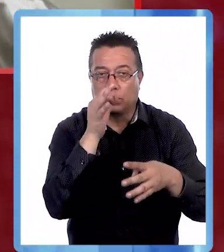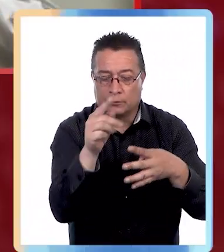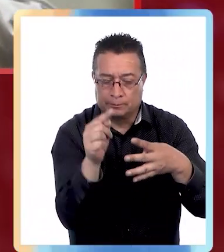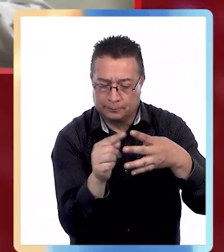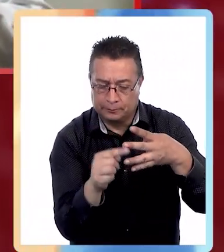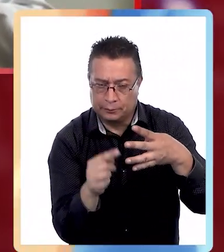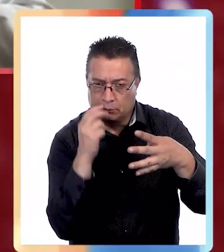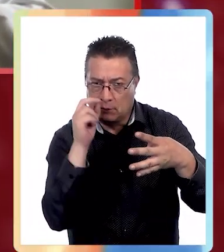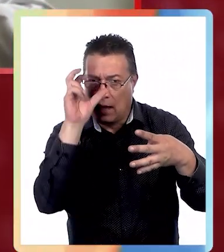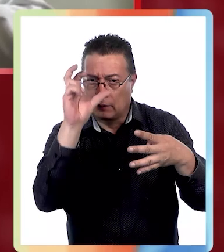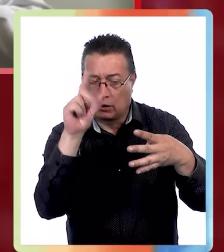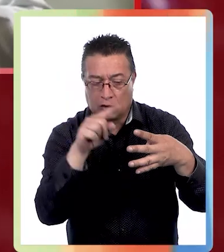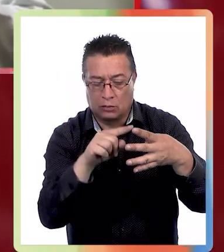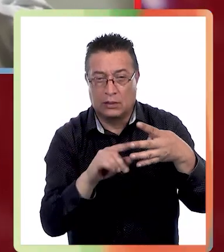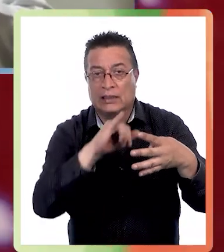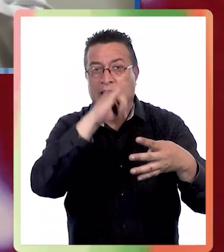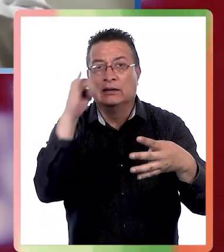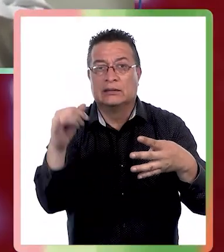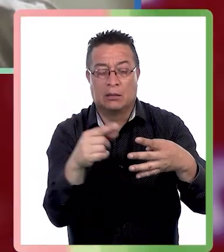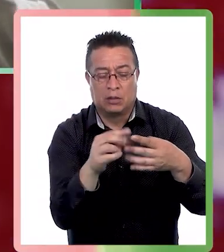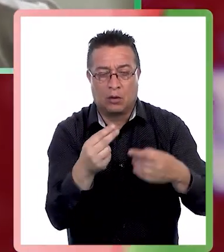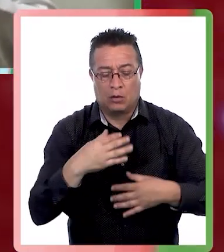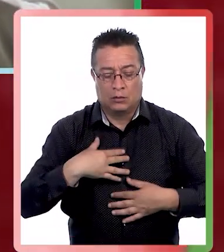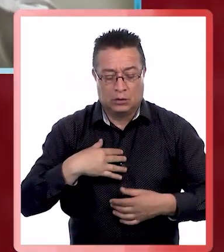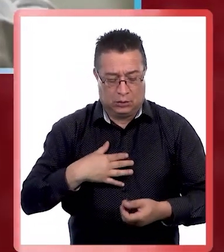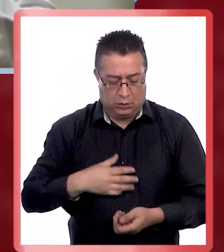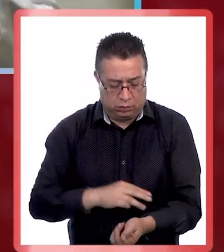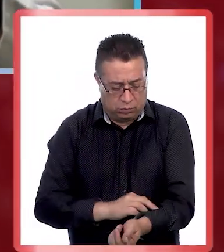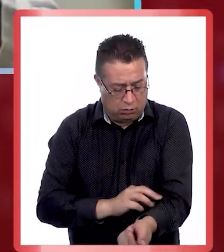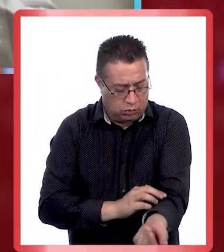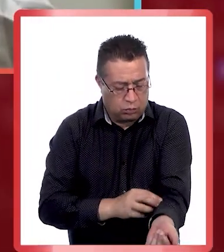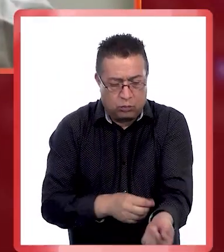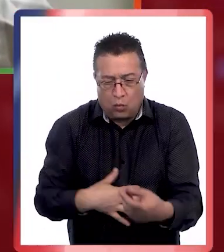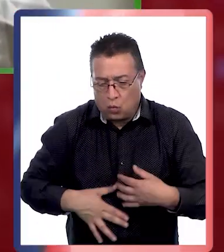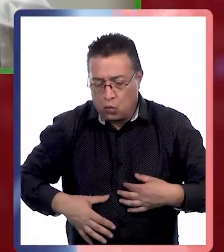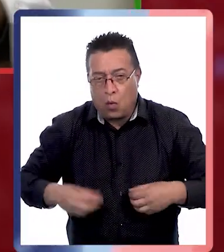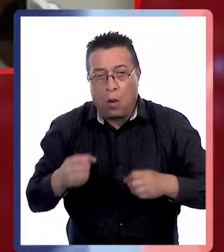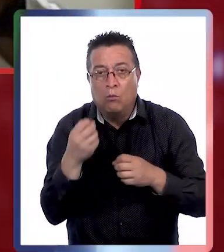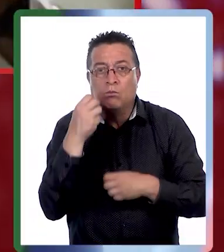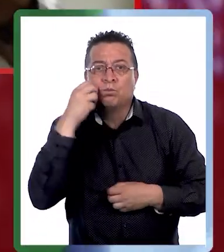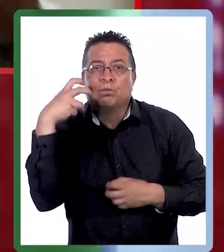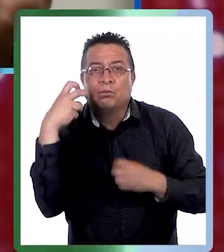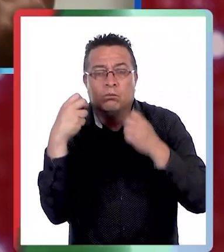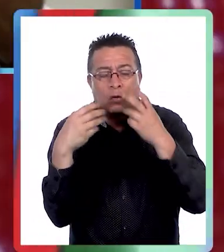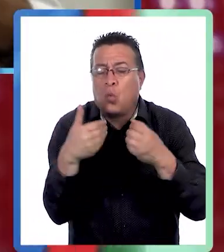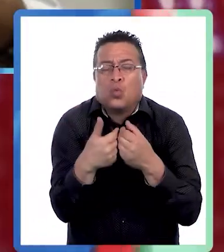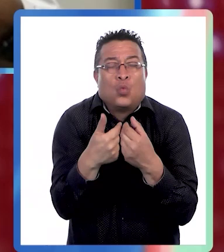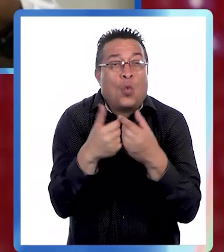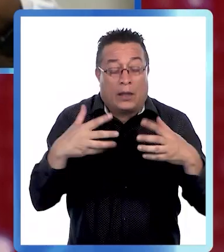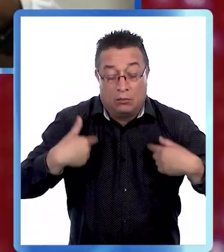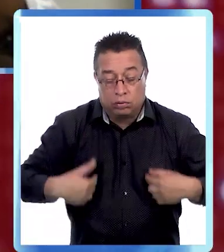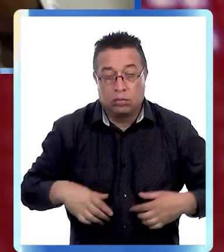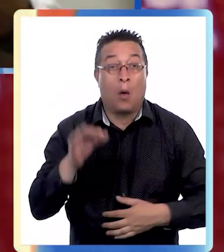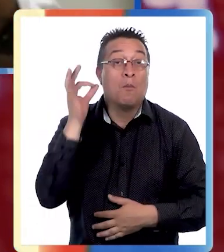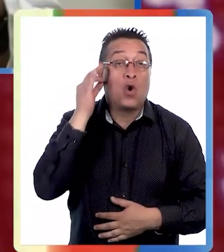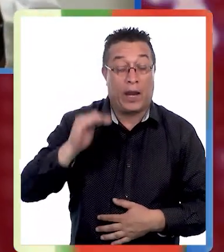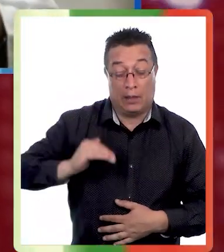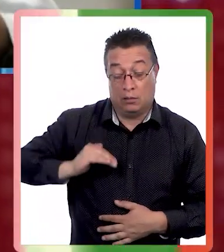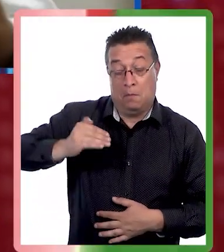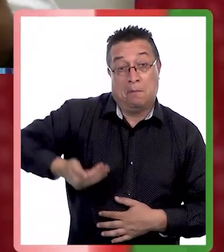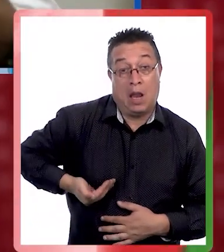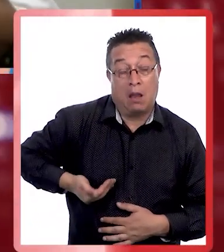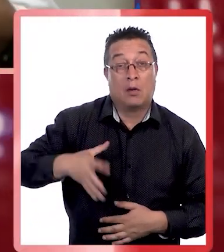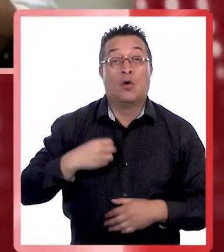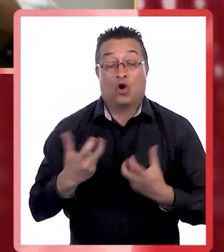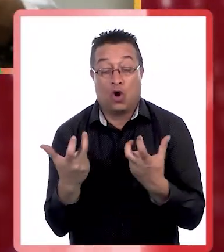atentos. Siempre la palpación de algún bulto en cualquier parte de un tumor, en la mama de una mujer, en